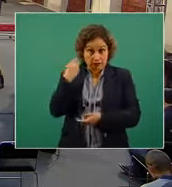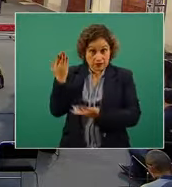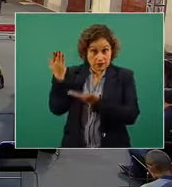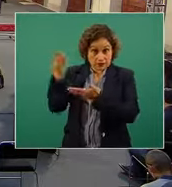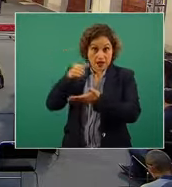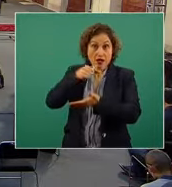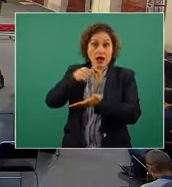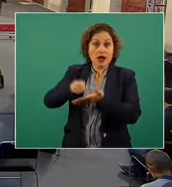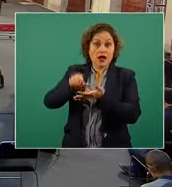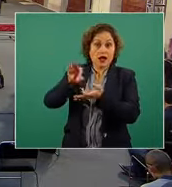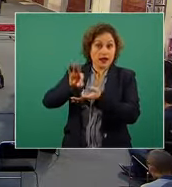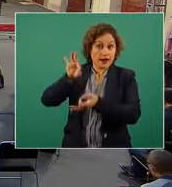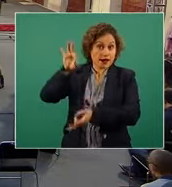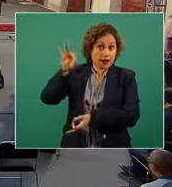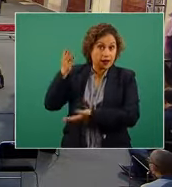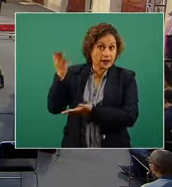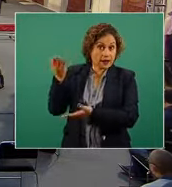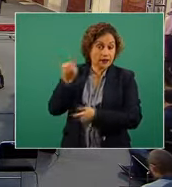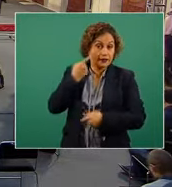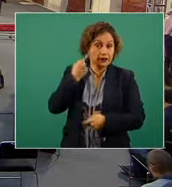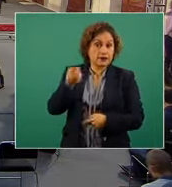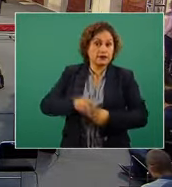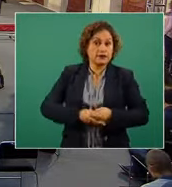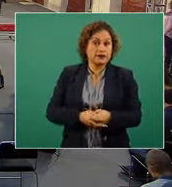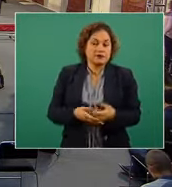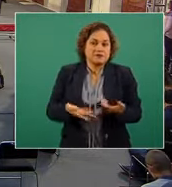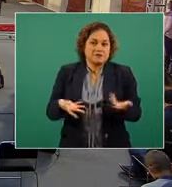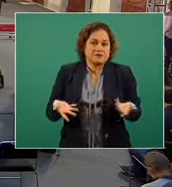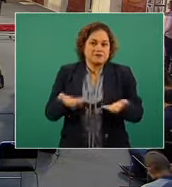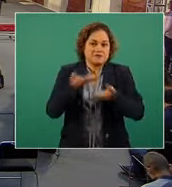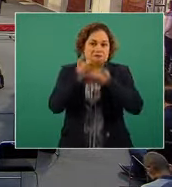es que a lo mejor estaban